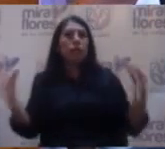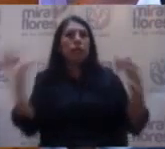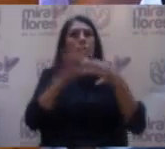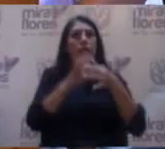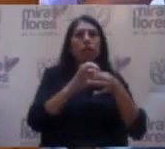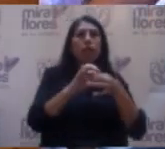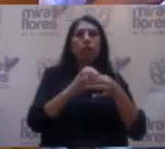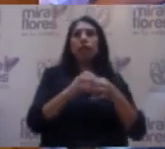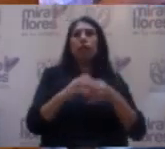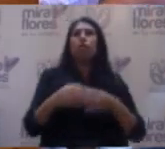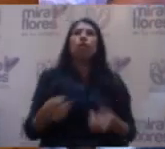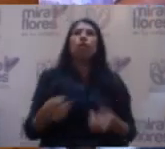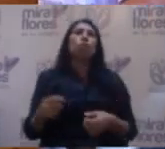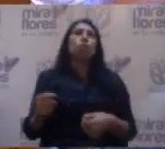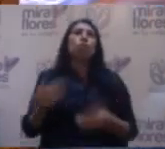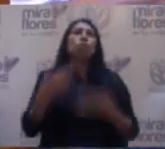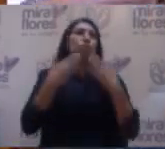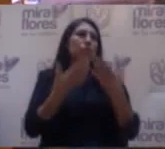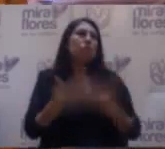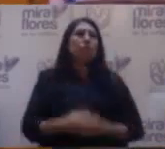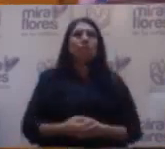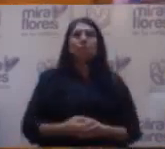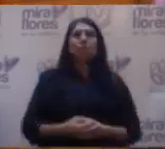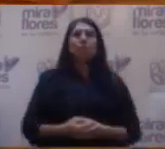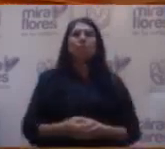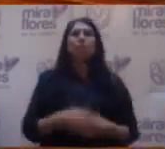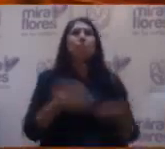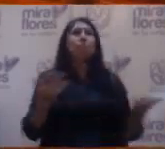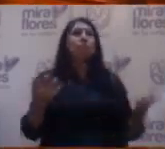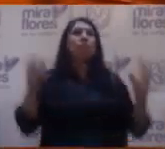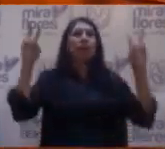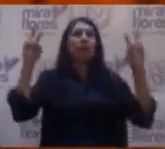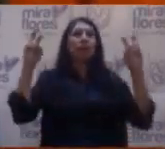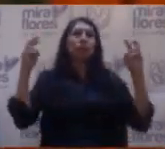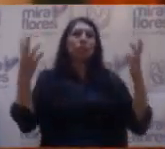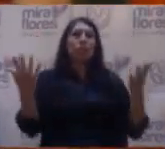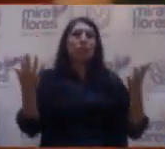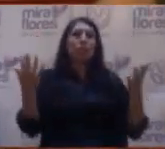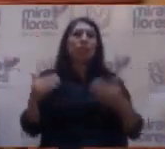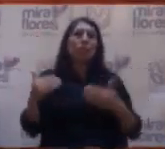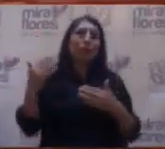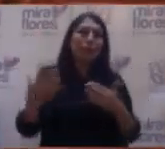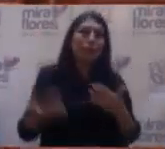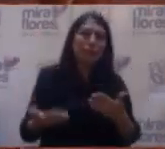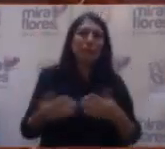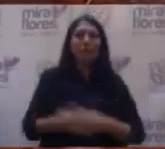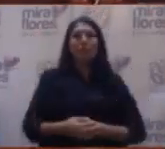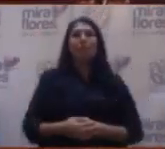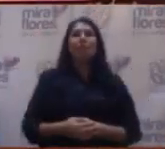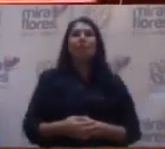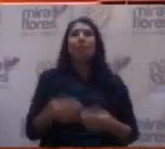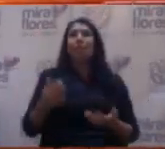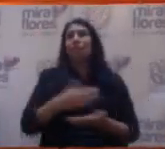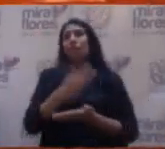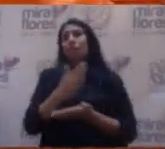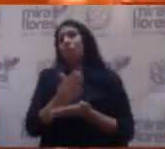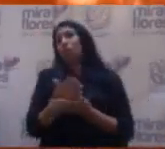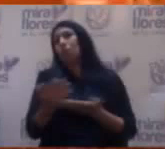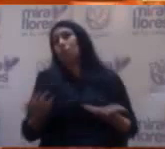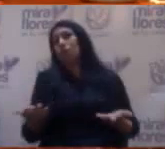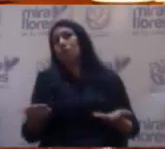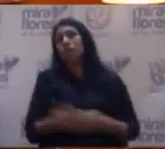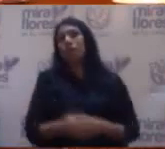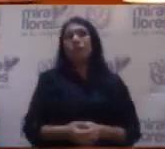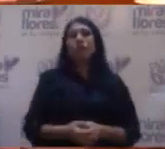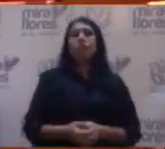Miraflores. Gracias. Y hay un tema que va un poco más allá de esta situación o estas apreciaciones que